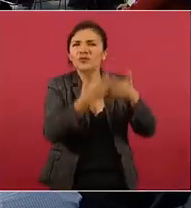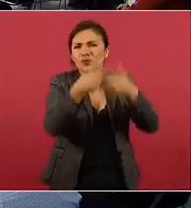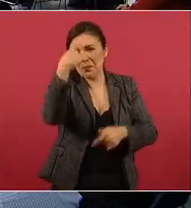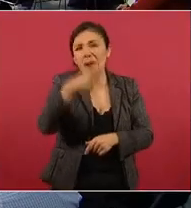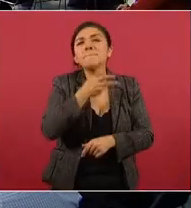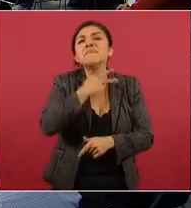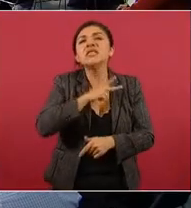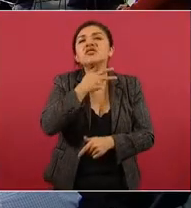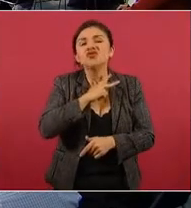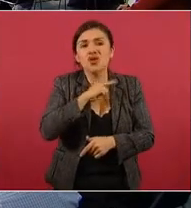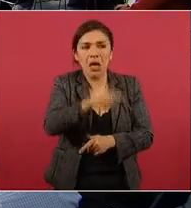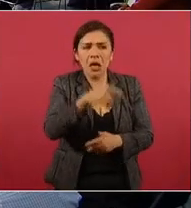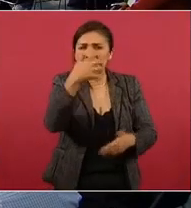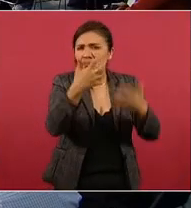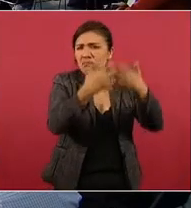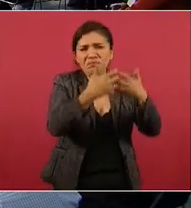petroquímicas,